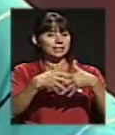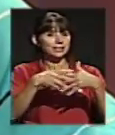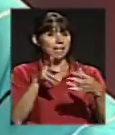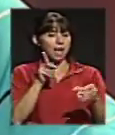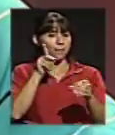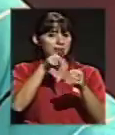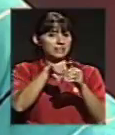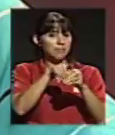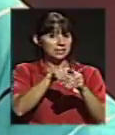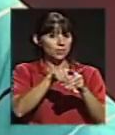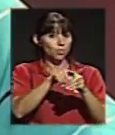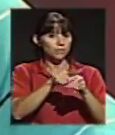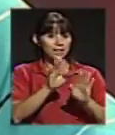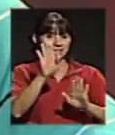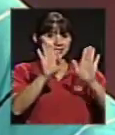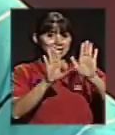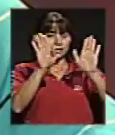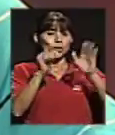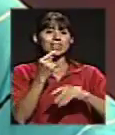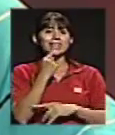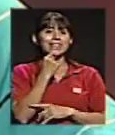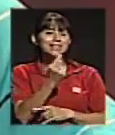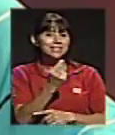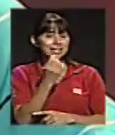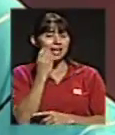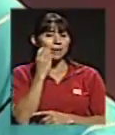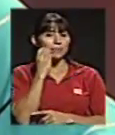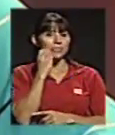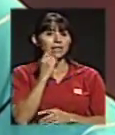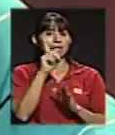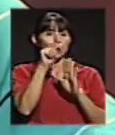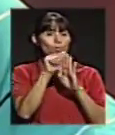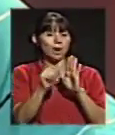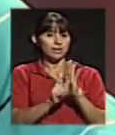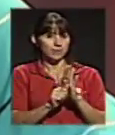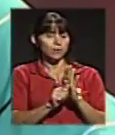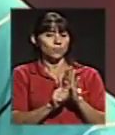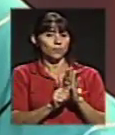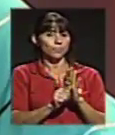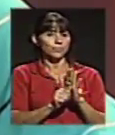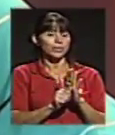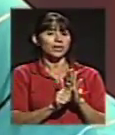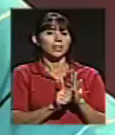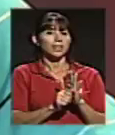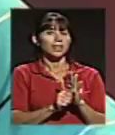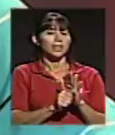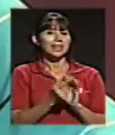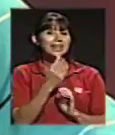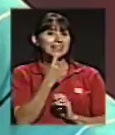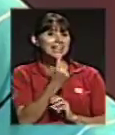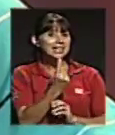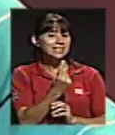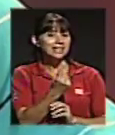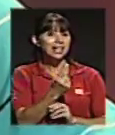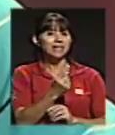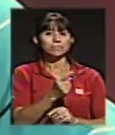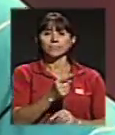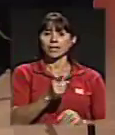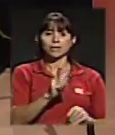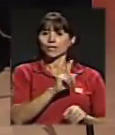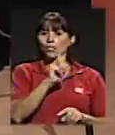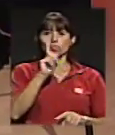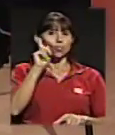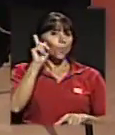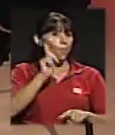pública, dice uno de los artículos de la invitación que no se puede tener ningún